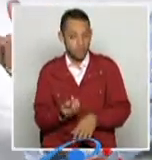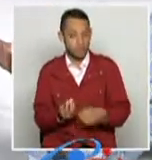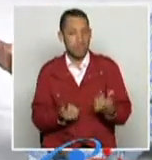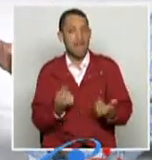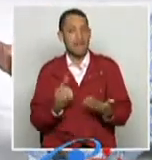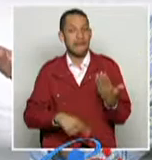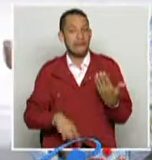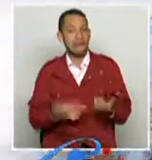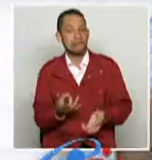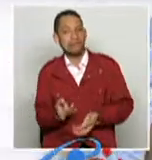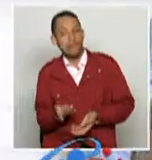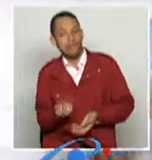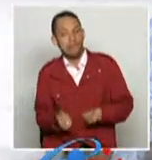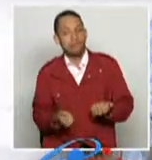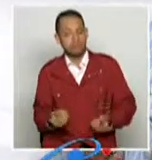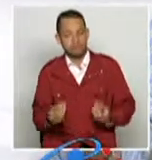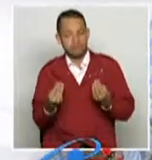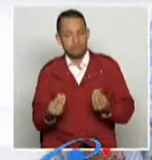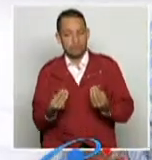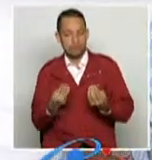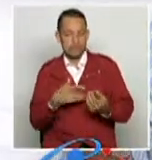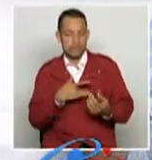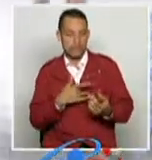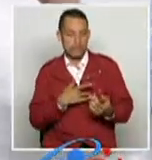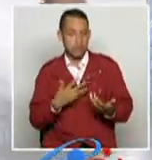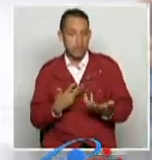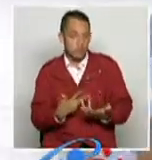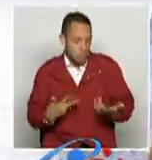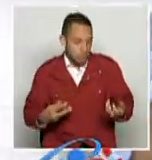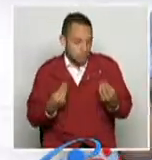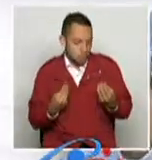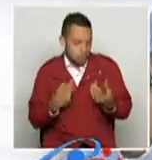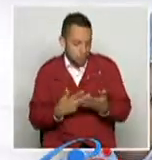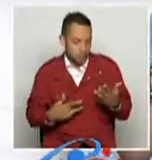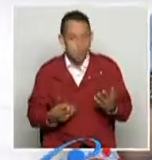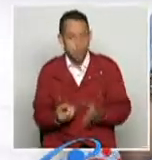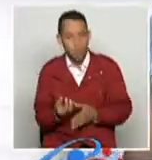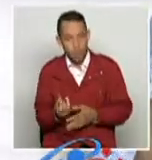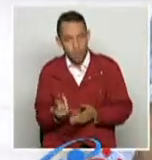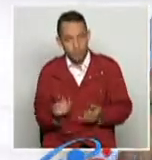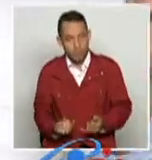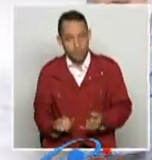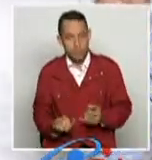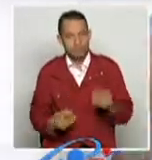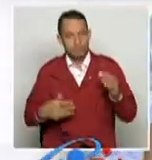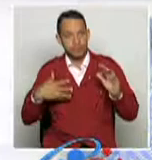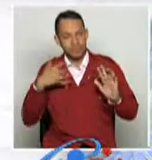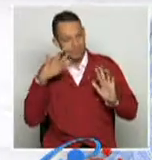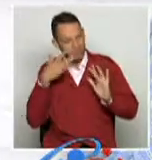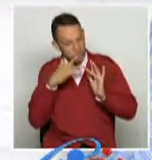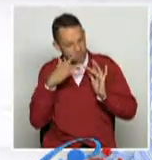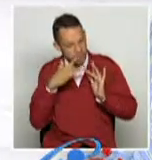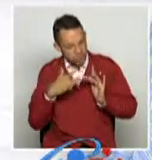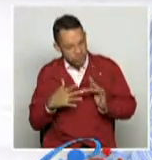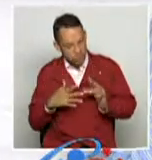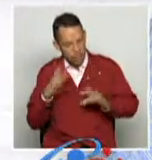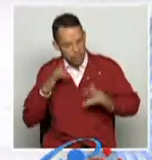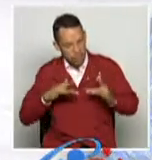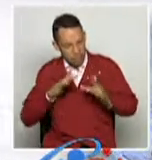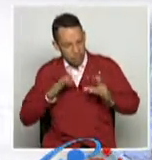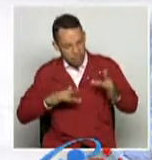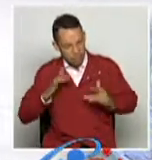qué? Si son muchas las fuentes del dolor. Viendo este tema de la moxibustión y de la